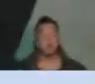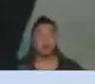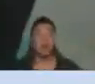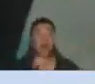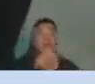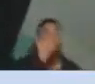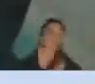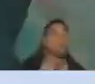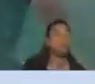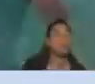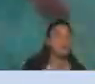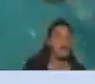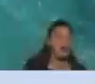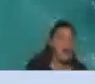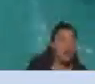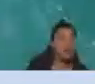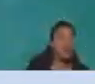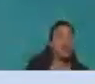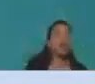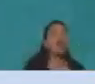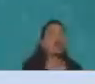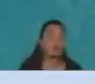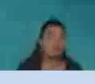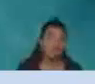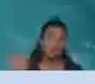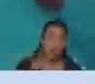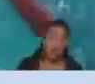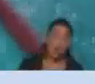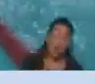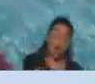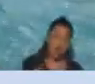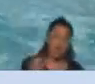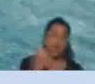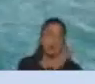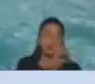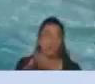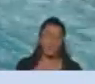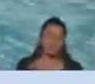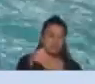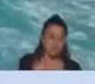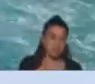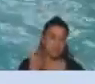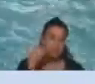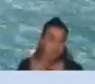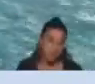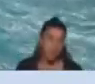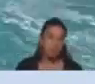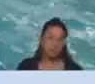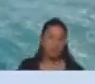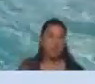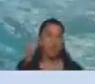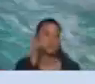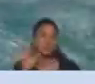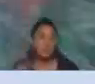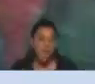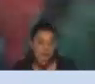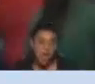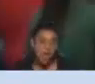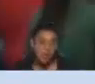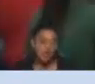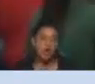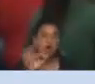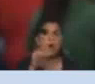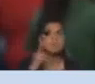cortas, 200 o 400? No, yo no hago más distancias largas, de 200 para arriba, 800, 1500. ¿Tenés resistencia?